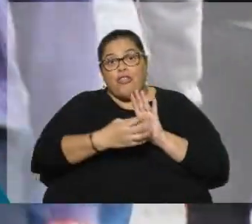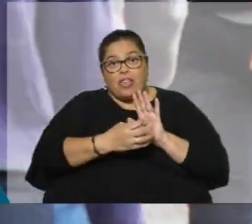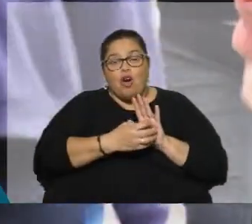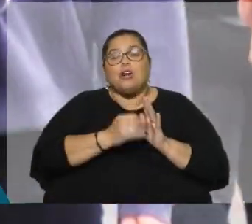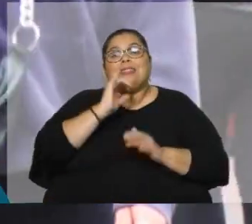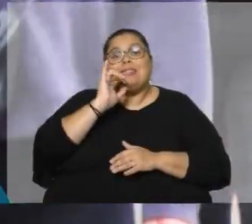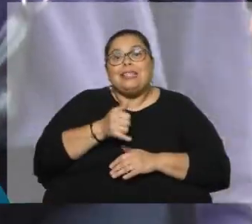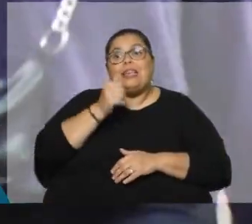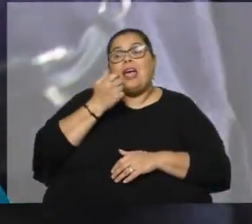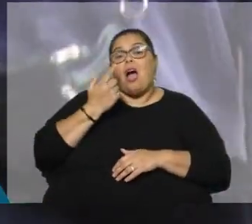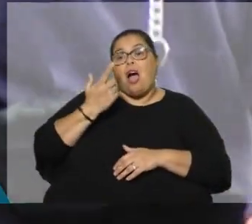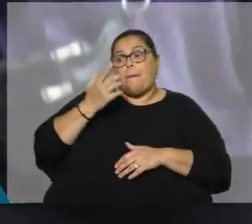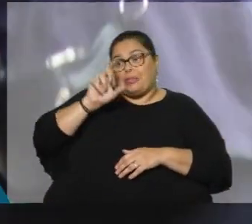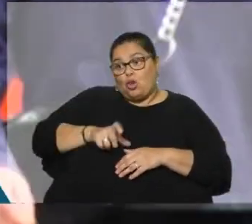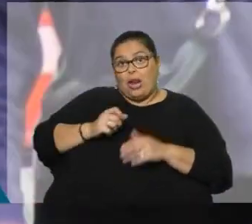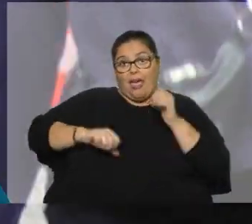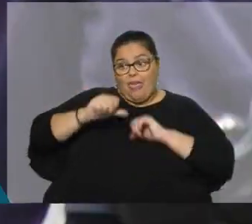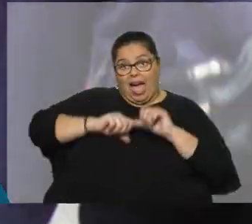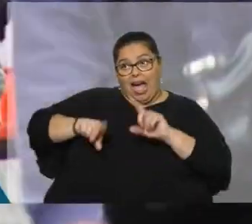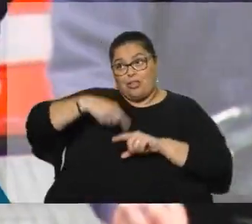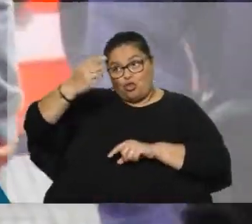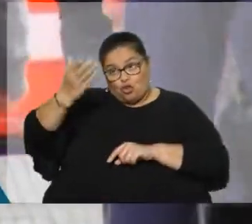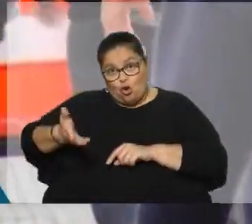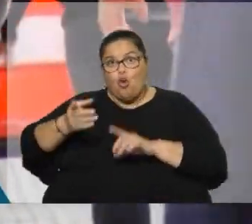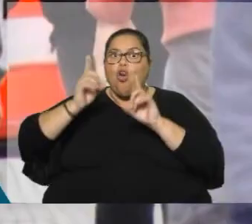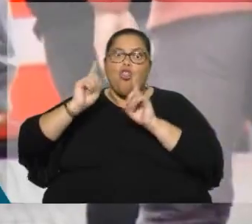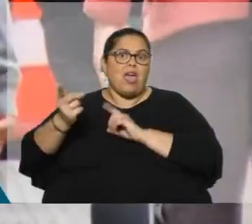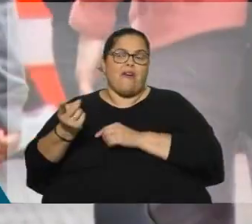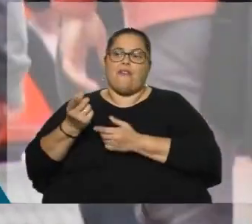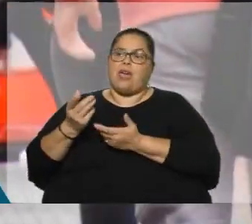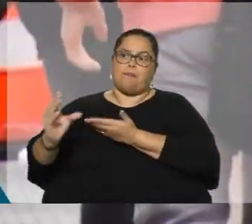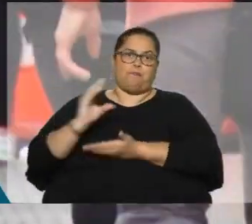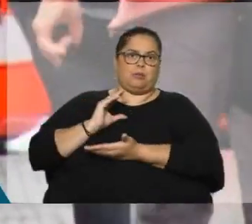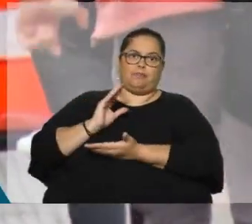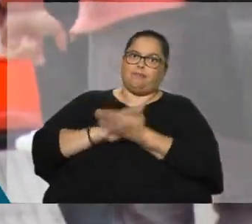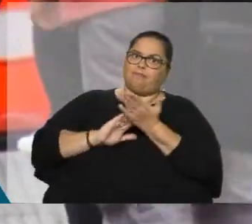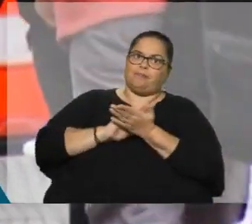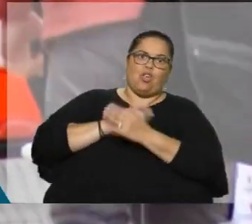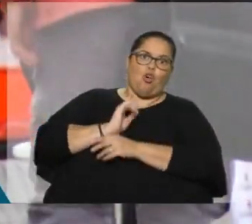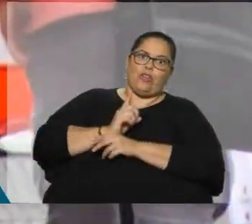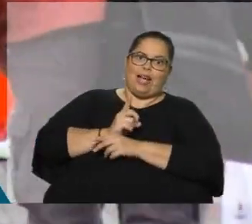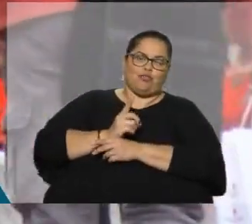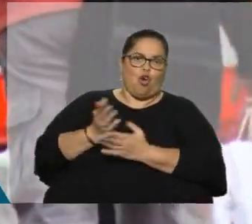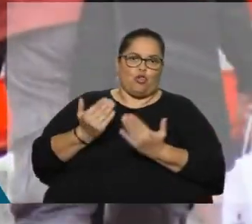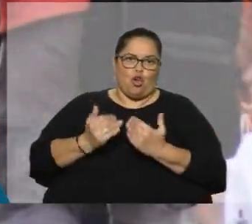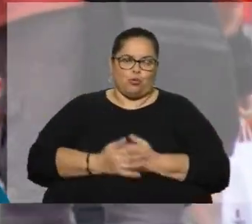cause daño a otro impone a quien lo causó por dolo culpa o negligencia la obligación de repararlo